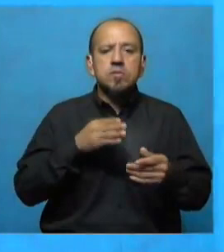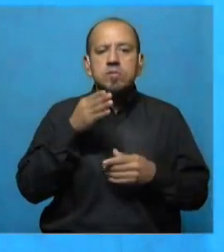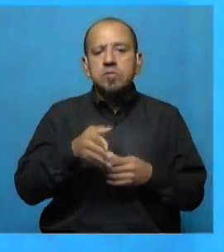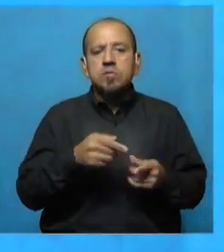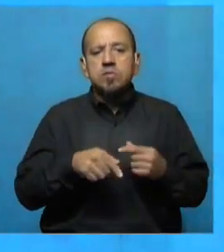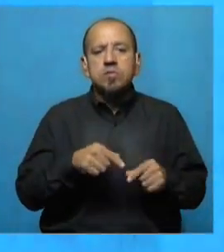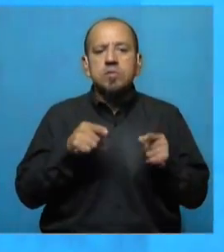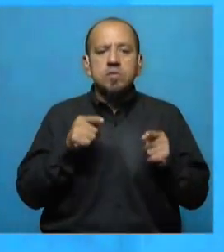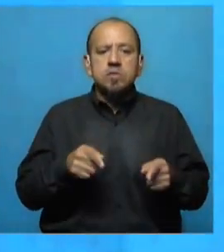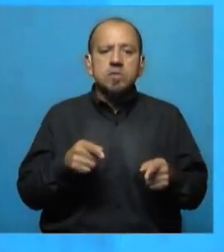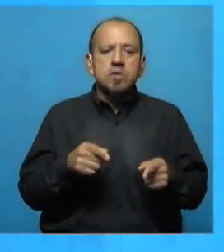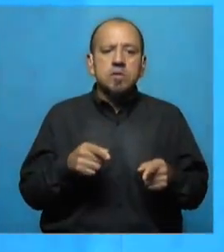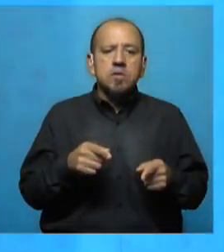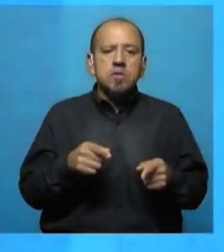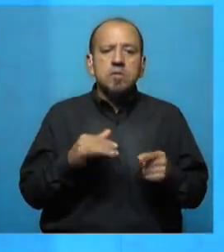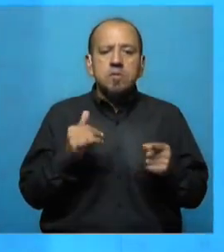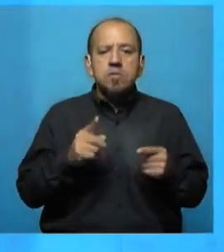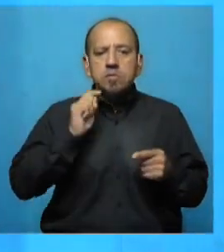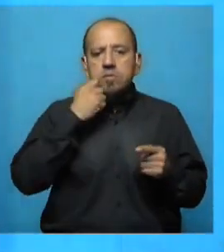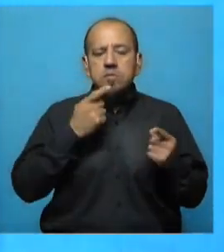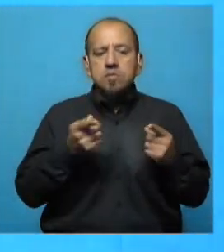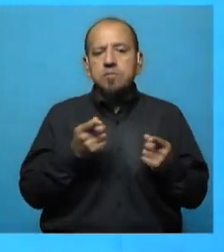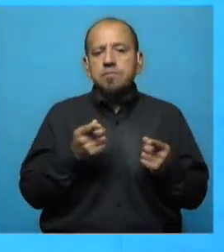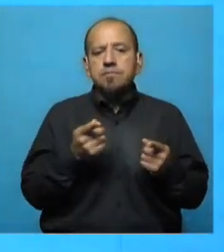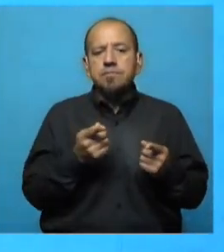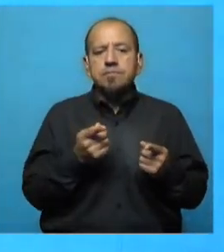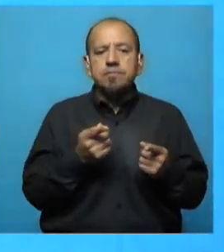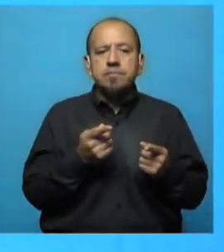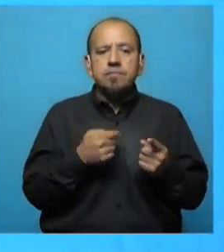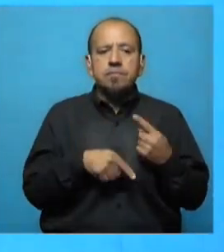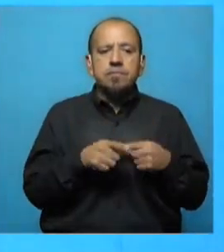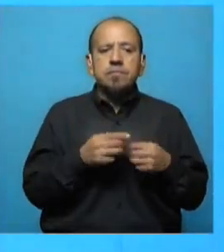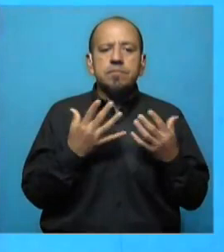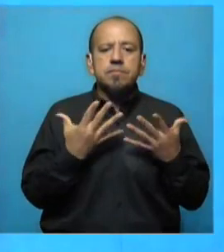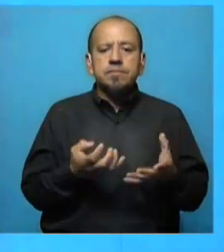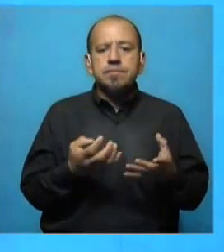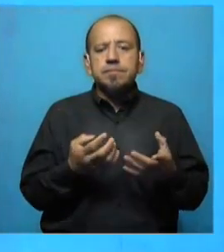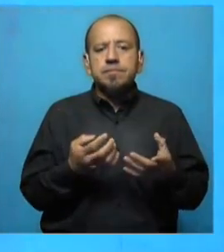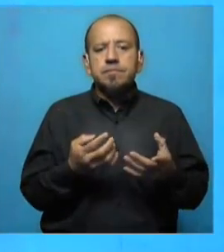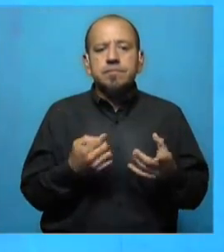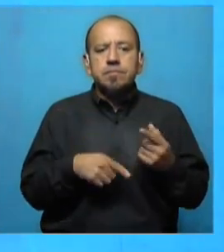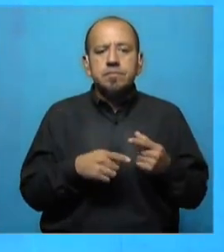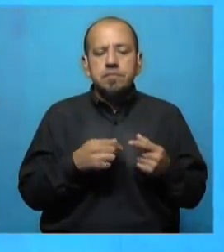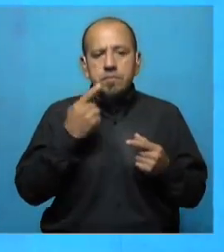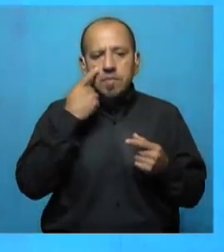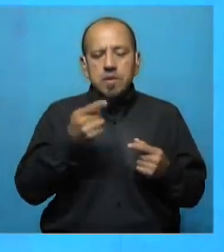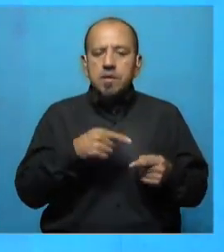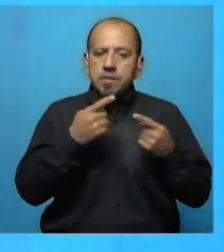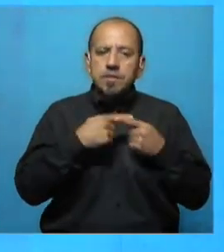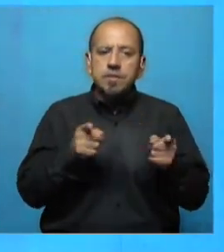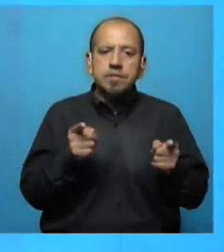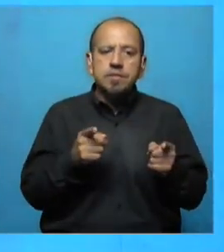dijimos todo o sea a la sala y y queríamos un programa que también que se que se viera distinto